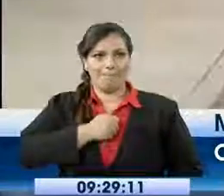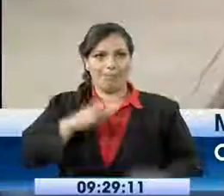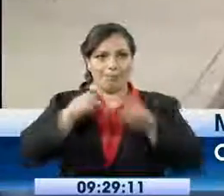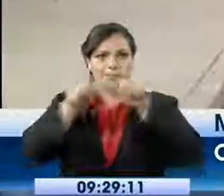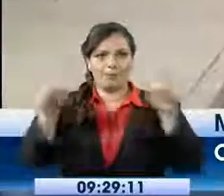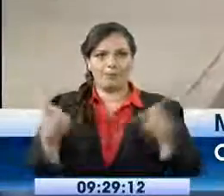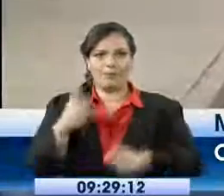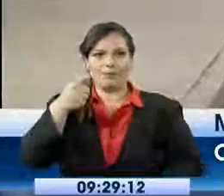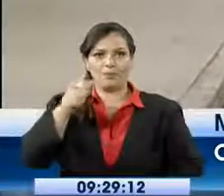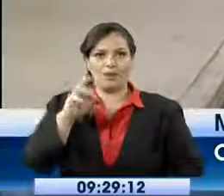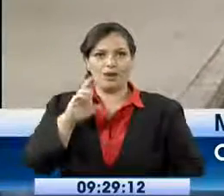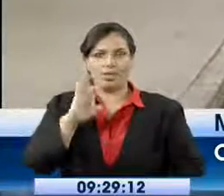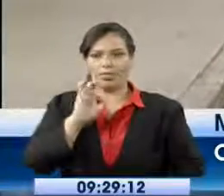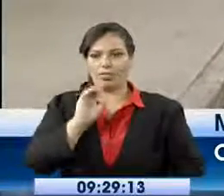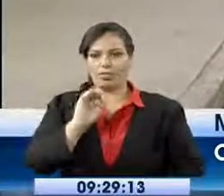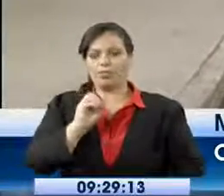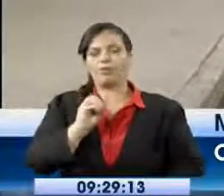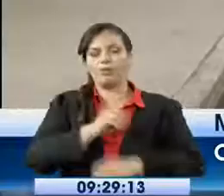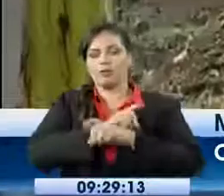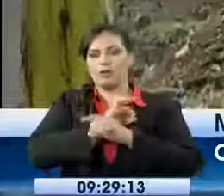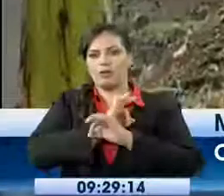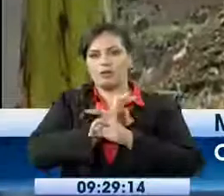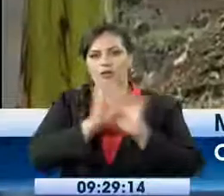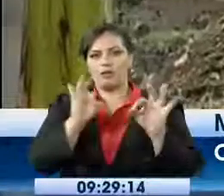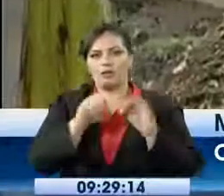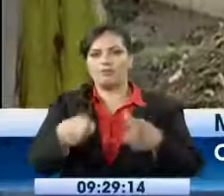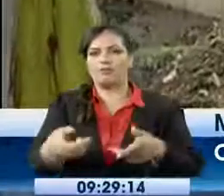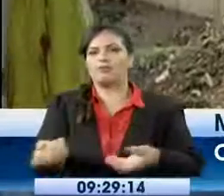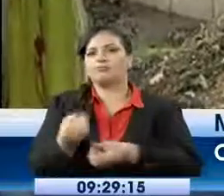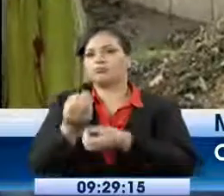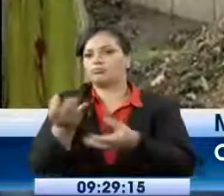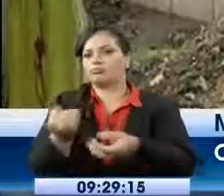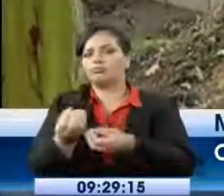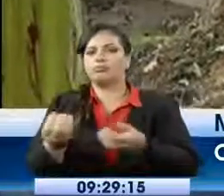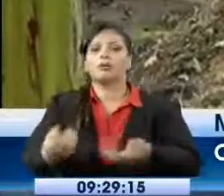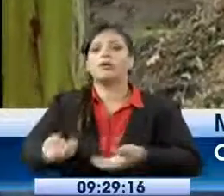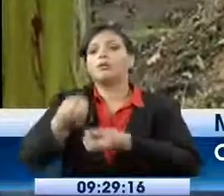más pequeños el cuidado del espacio público. Informó Mari Carmen Falconi.